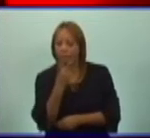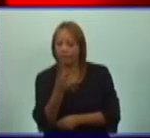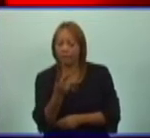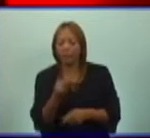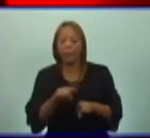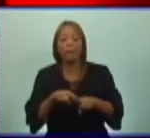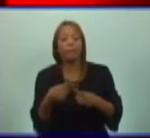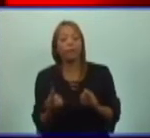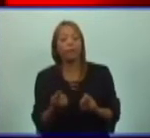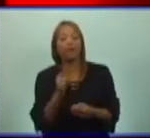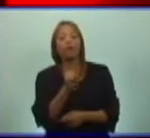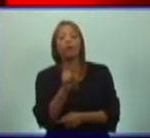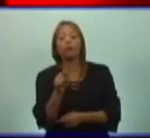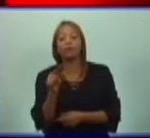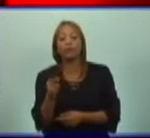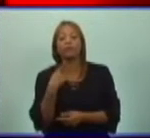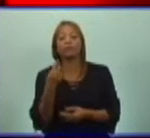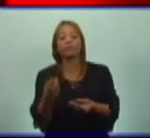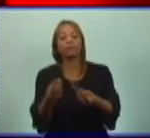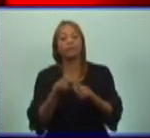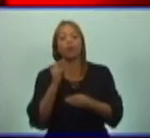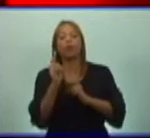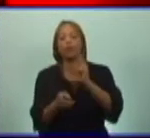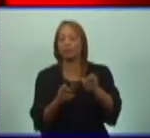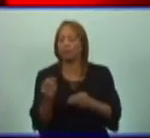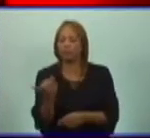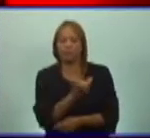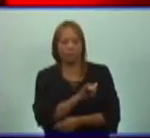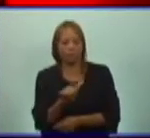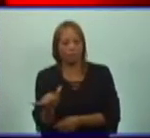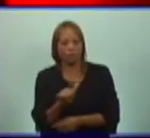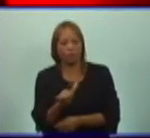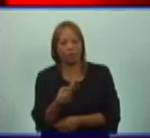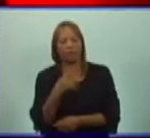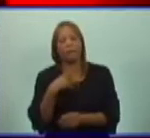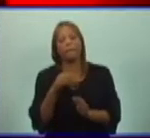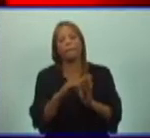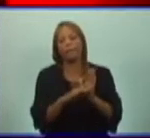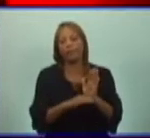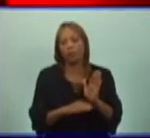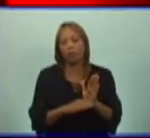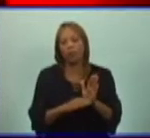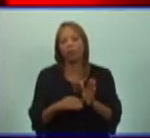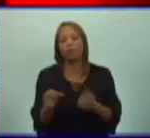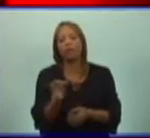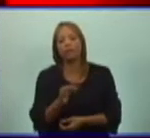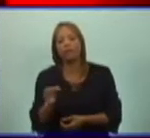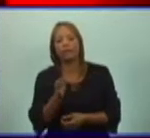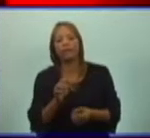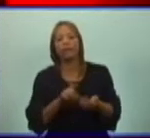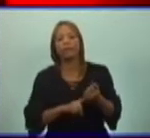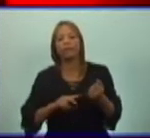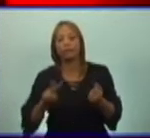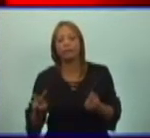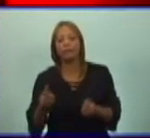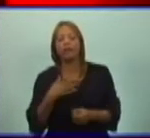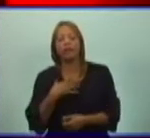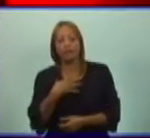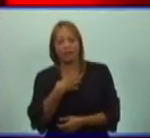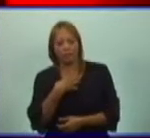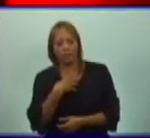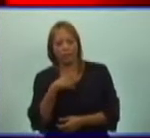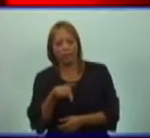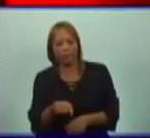porque ustedes también recibirán orientaciones y los metodólogos municipales y provinciales que le